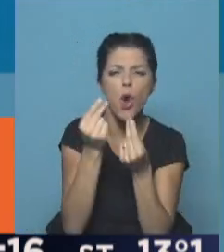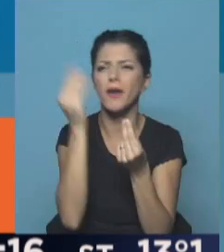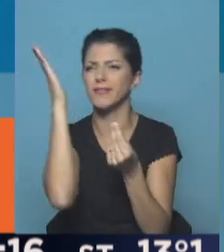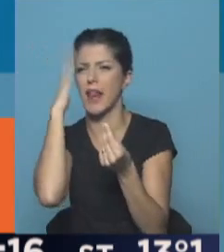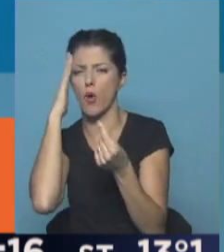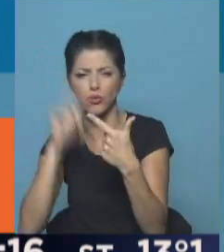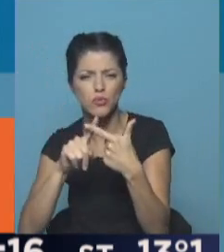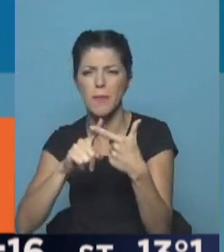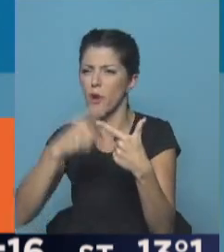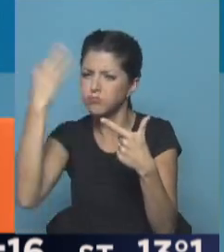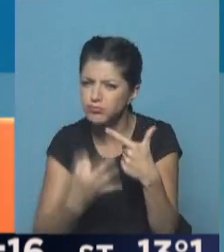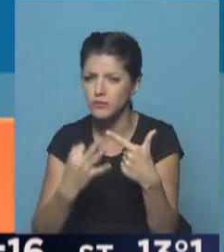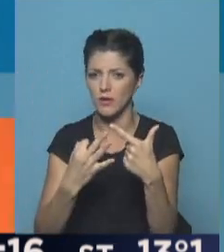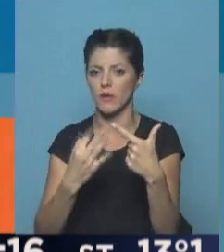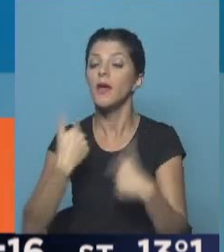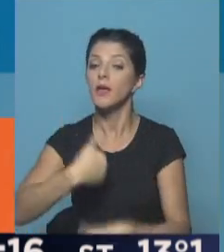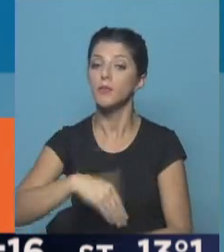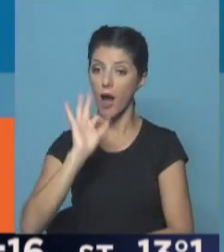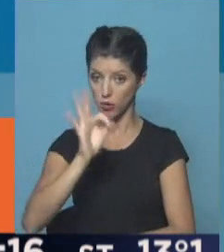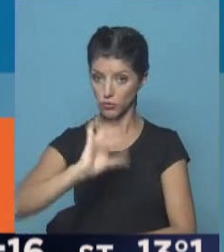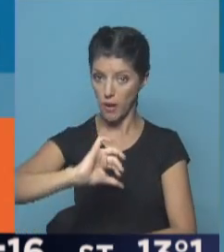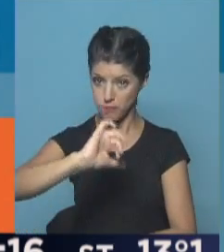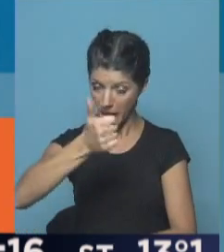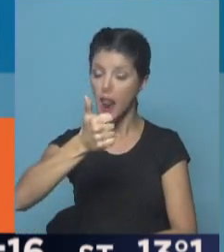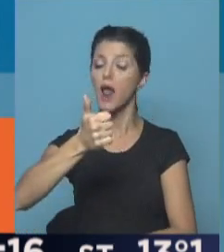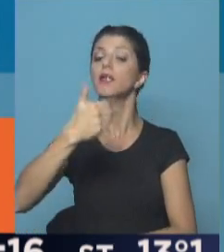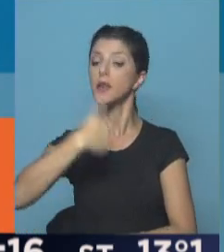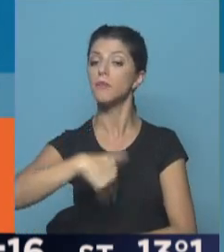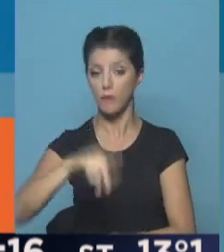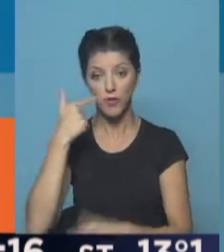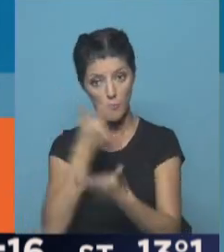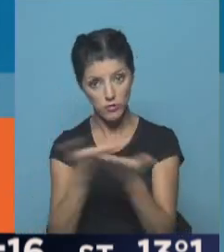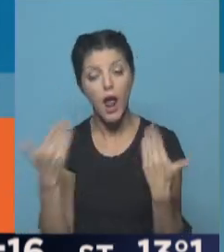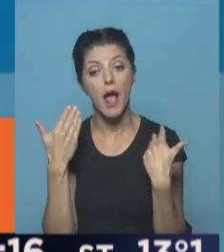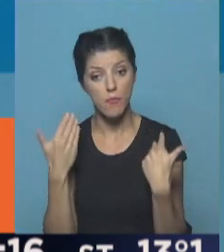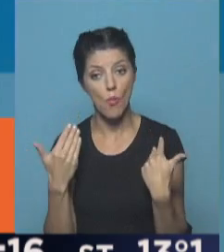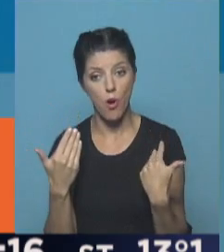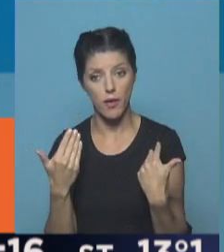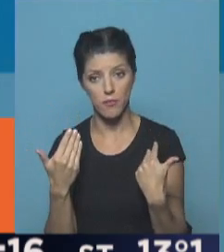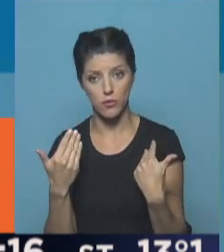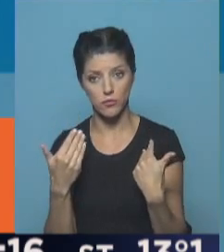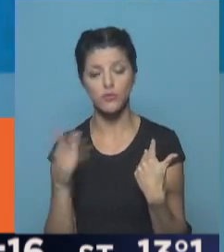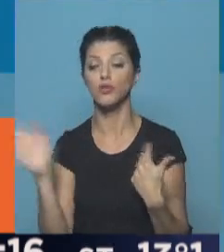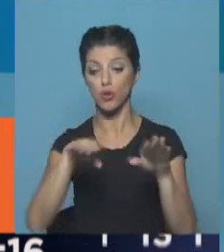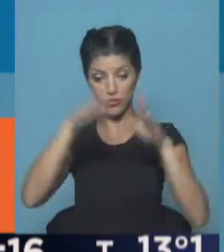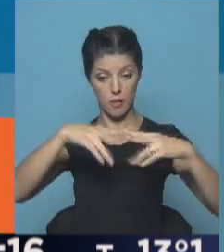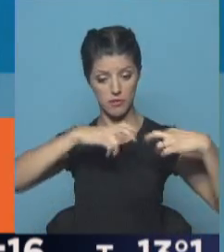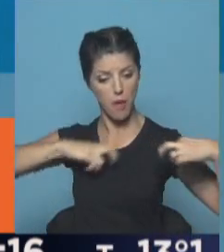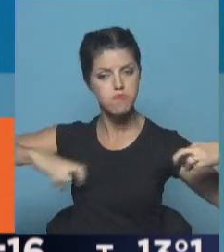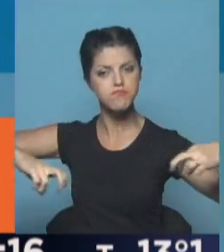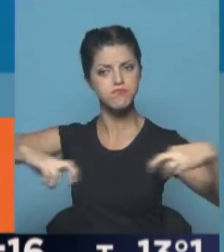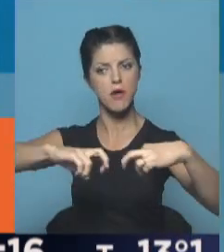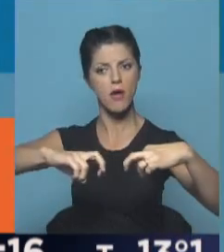serio, va a ganar en octubre y eso va a reafirmar que nos podamos sentar alrededor de una mesa y